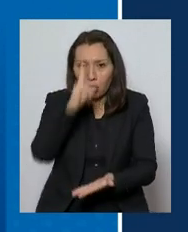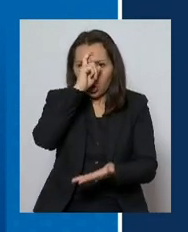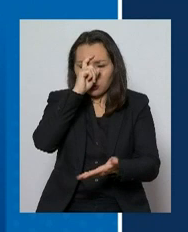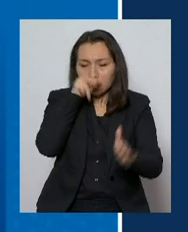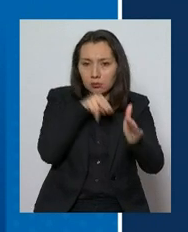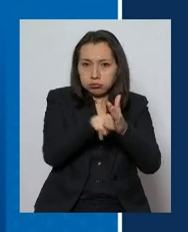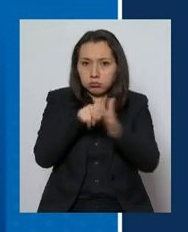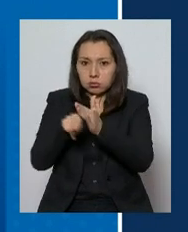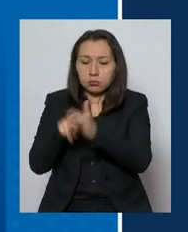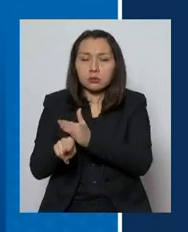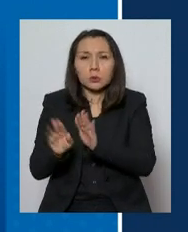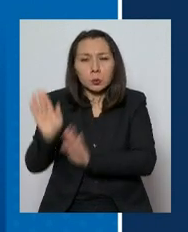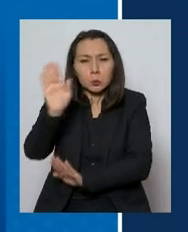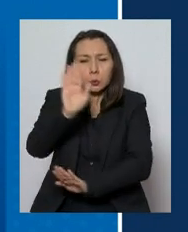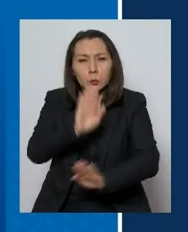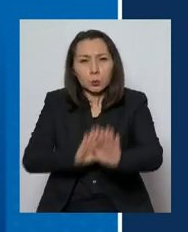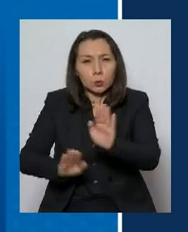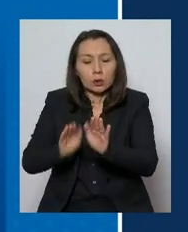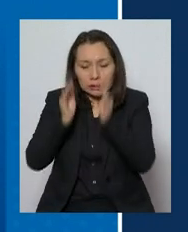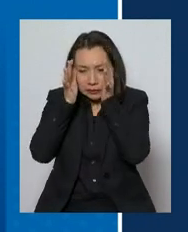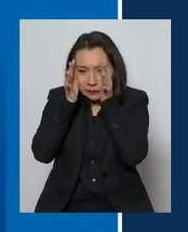en las unidades de cuidados intensivos.